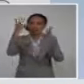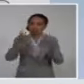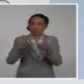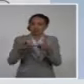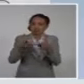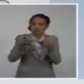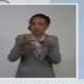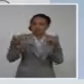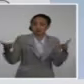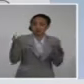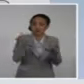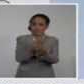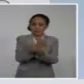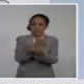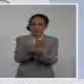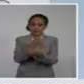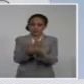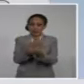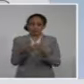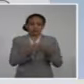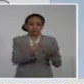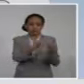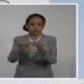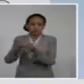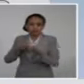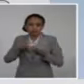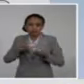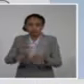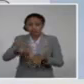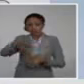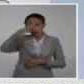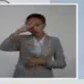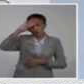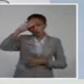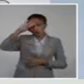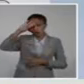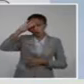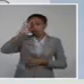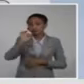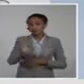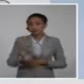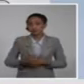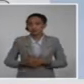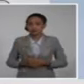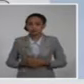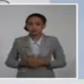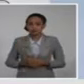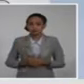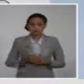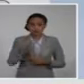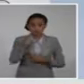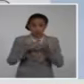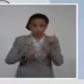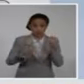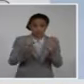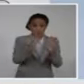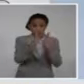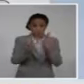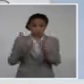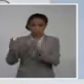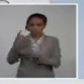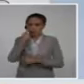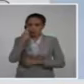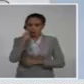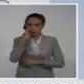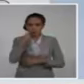elevado riesgo de transmisión que tenemos en nuestro país y veremos por provincia donde es todavía mayor. Eso hace que